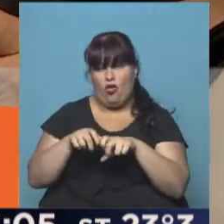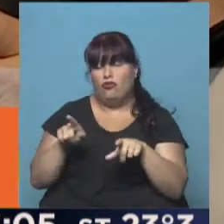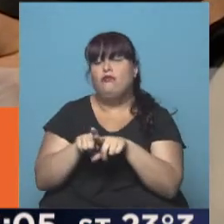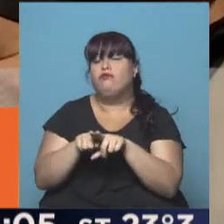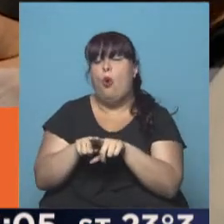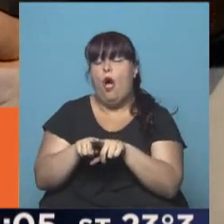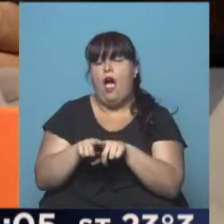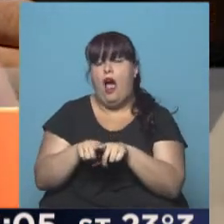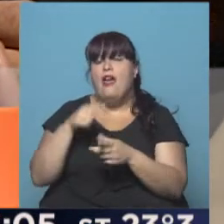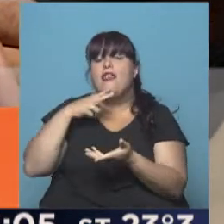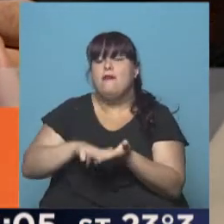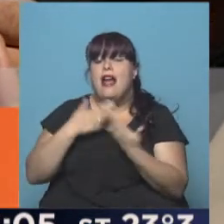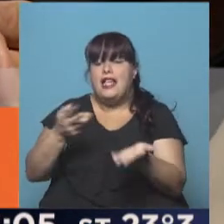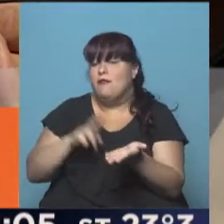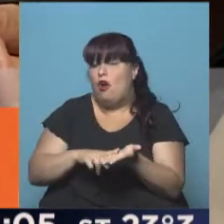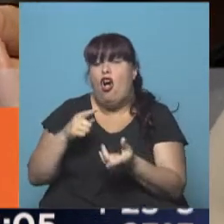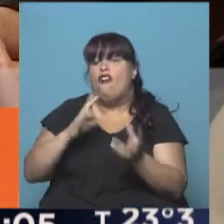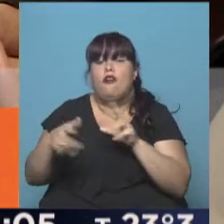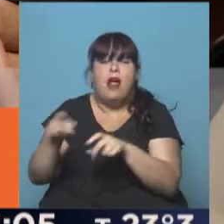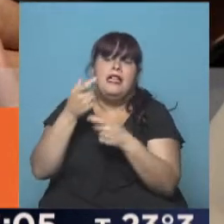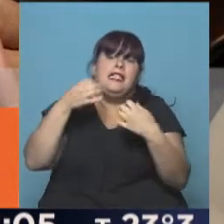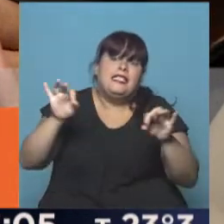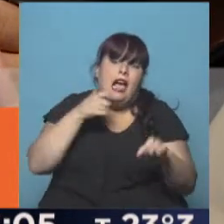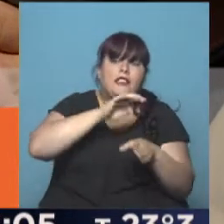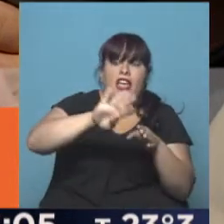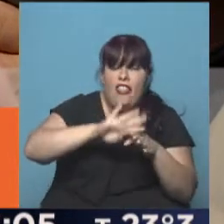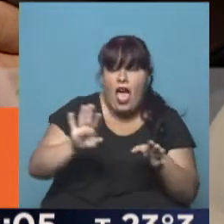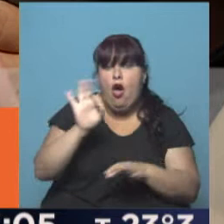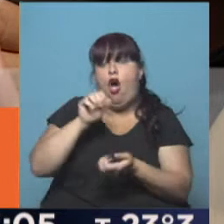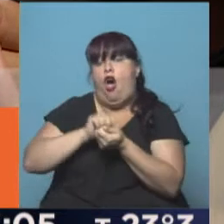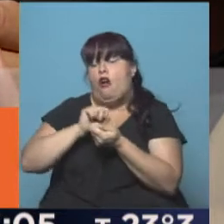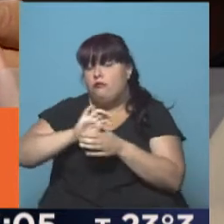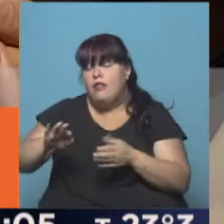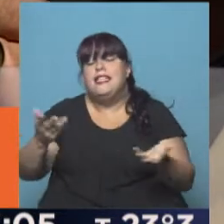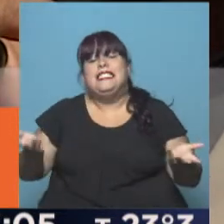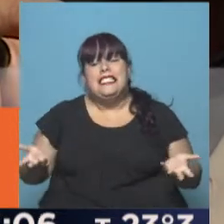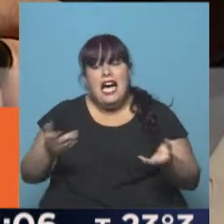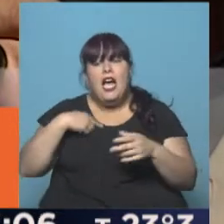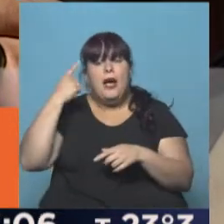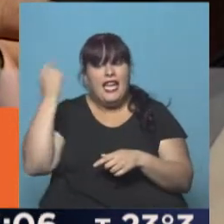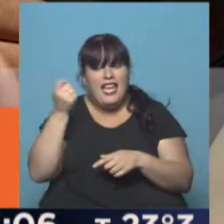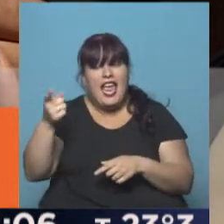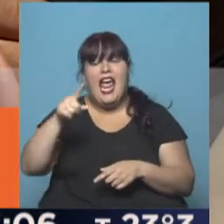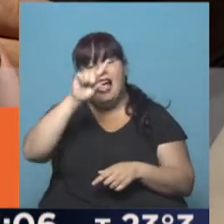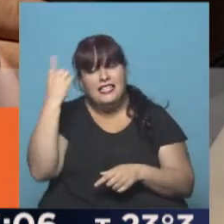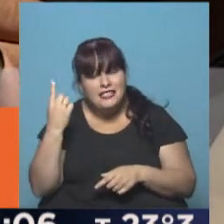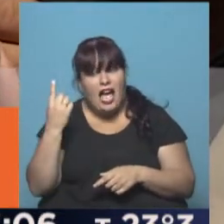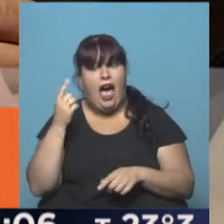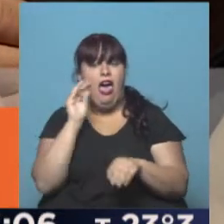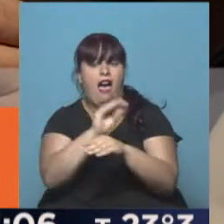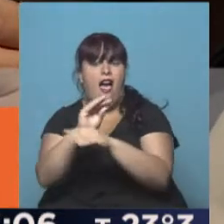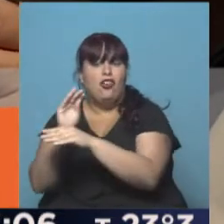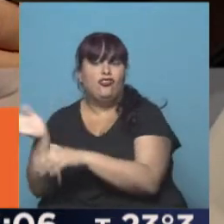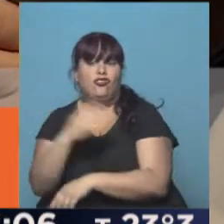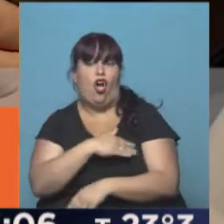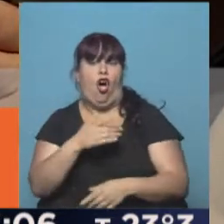básicamente tributaria, no hay otra forma, salvo endeudamiento o emisión. Entonces, pretenden que el Estado cubra todos los